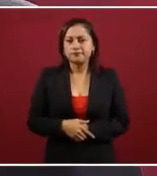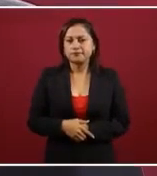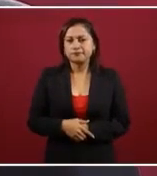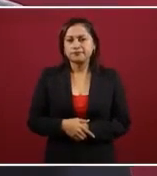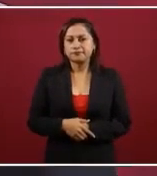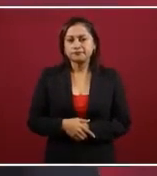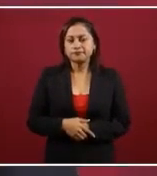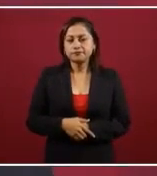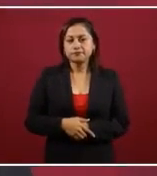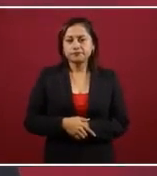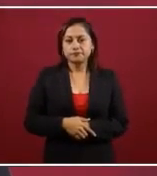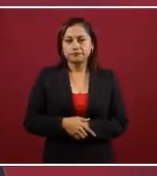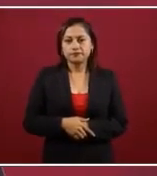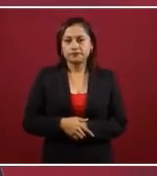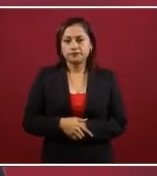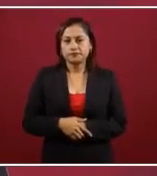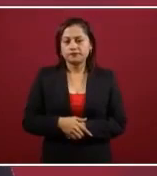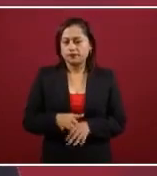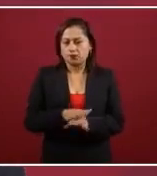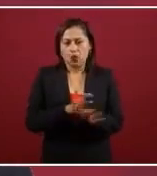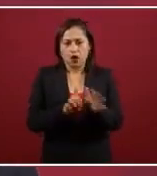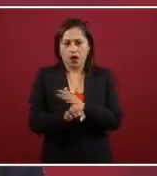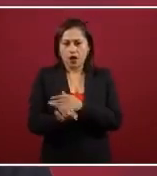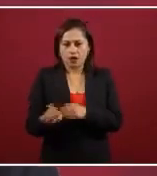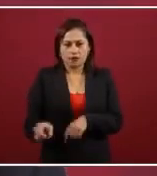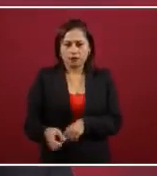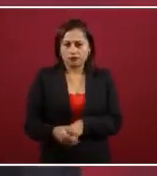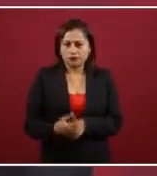No hay nadie que me diga